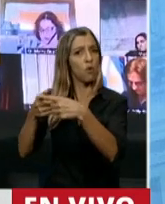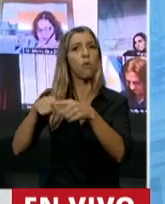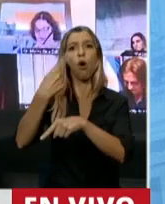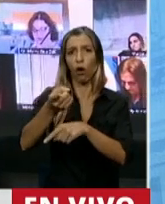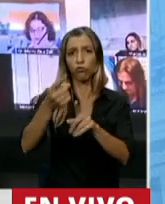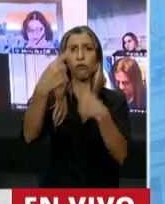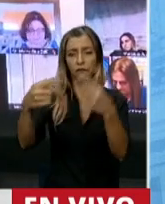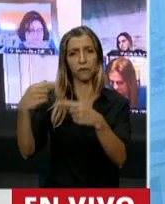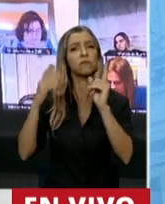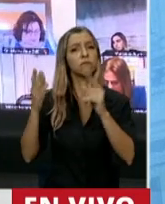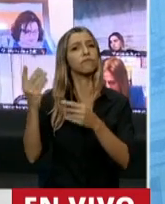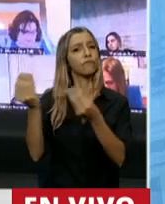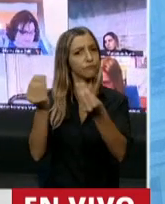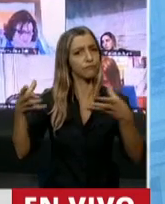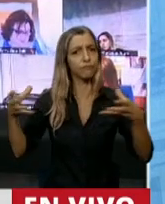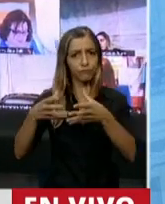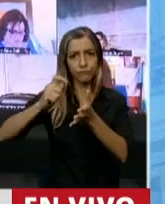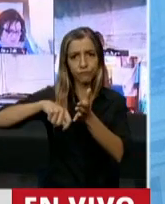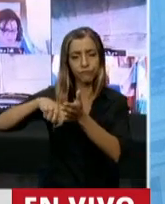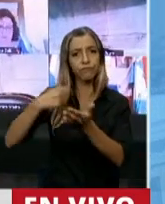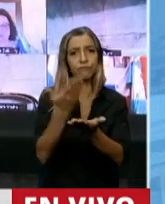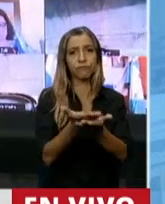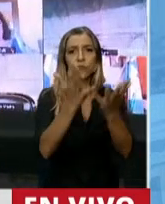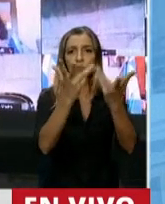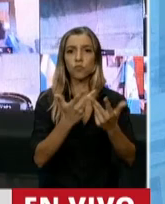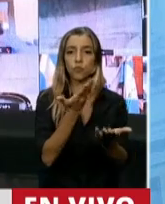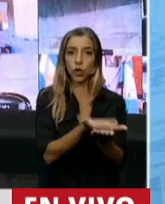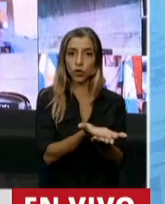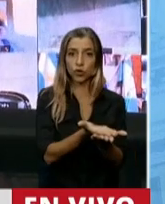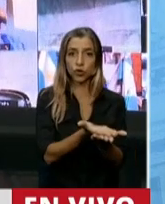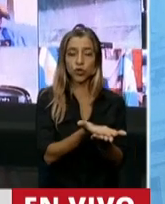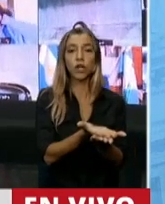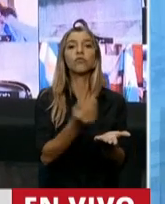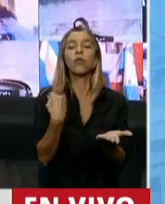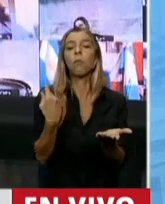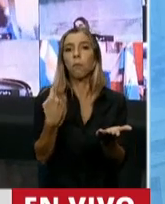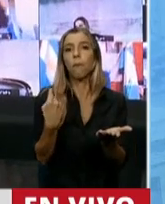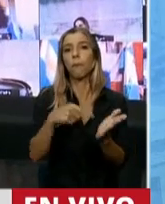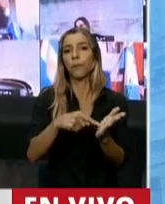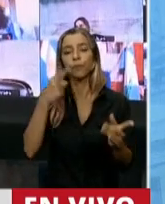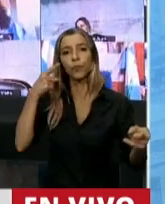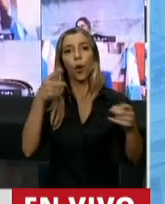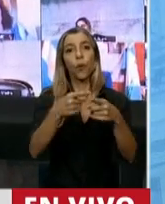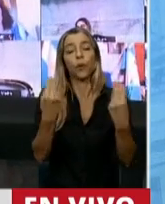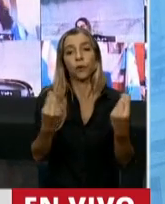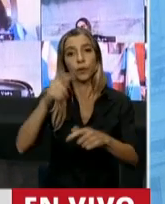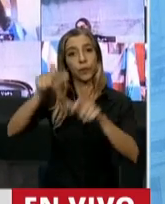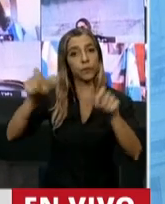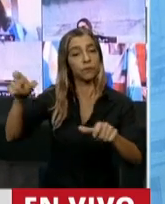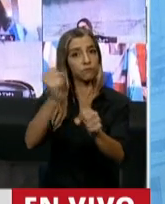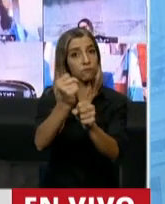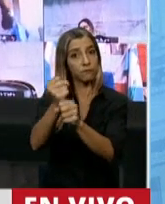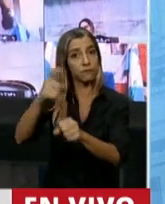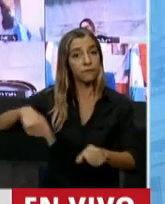un proyecto que tiene como objetivo que se puedan descontar, que los trabajadores puedan